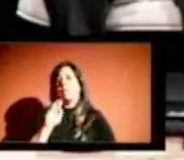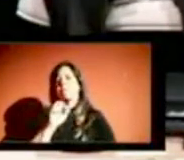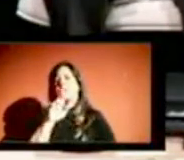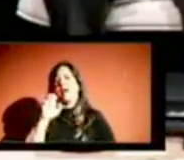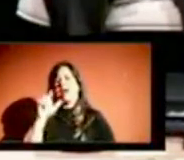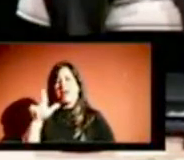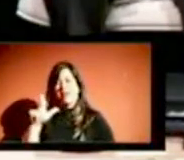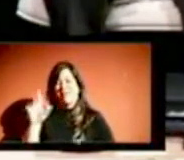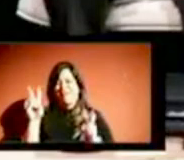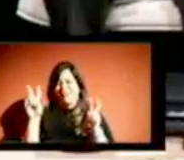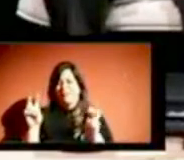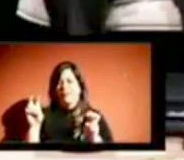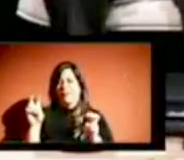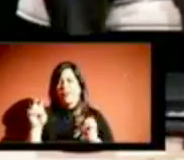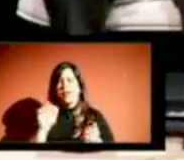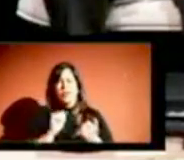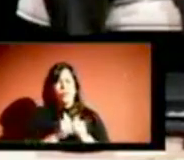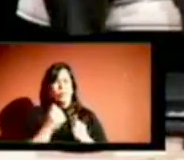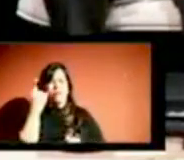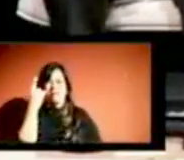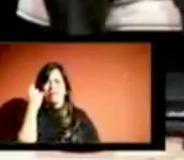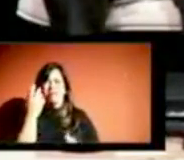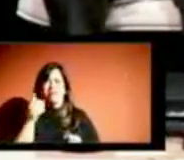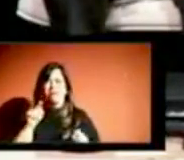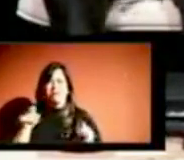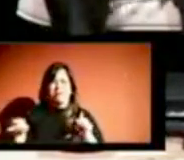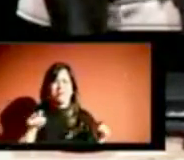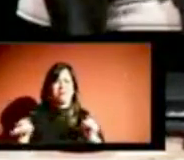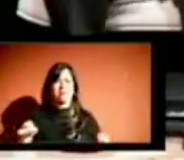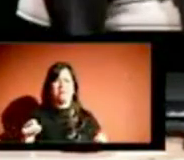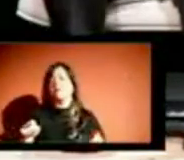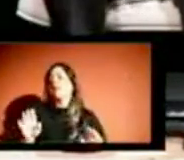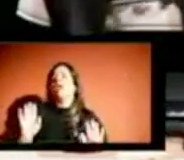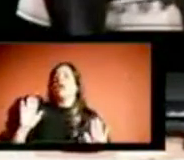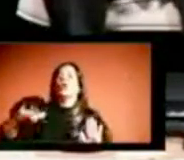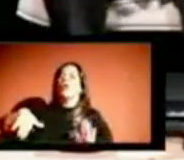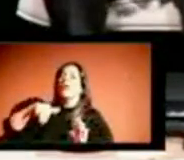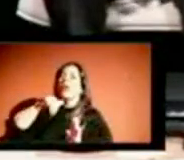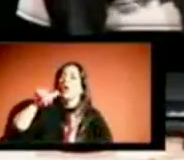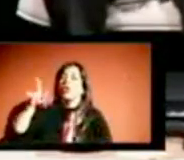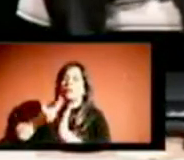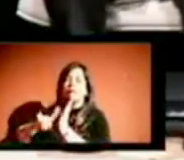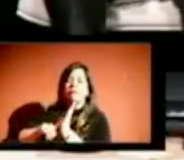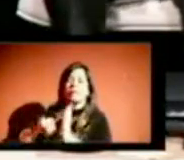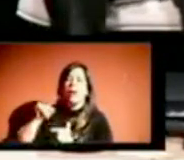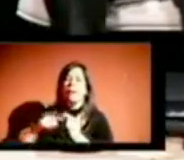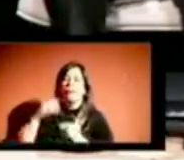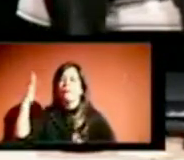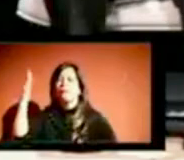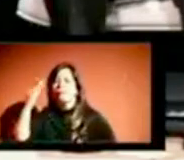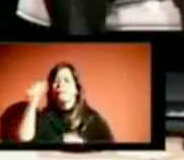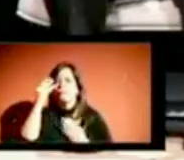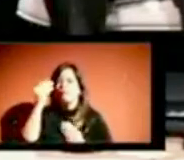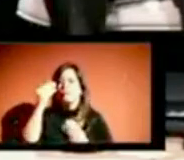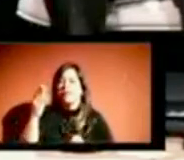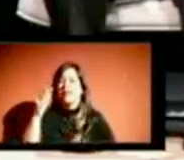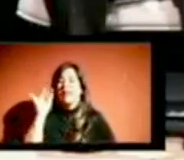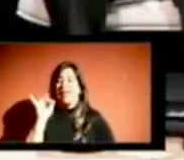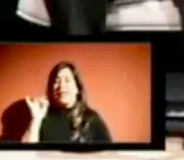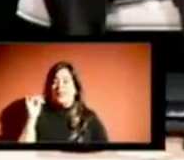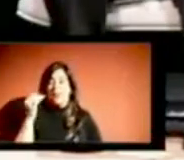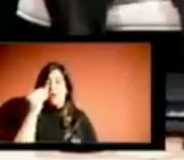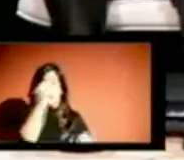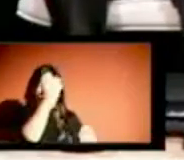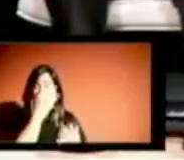¿cómo explicar esa paradoja? Sí, no he revisado esa ponencia que mencionas. La información que